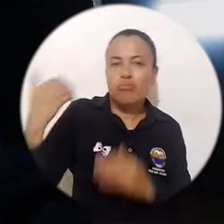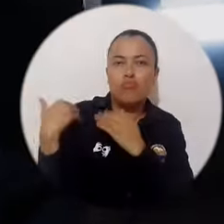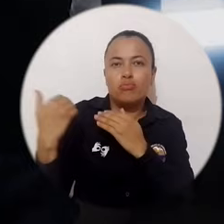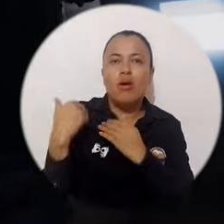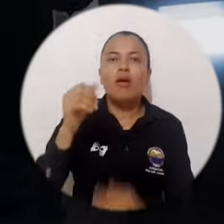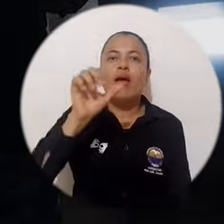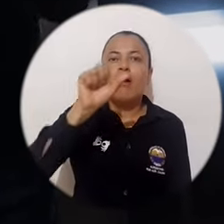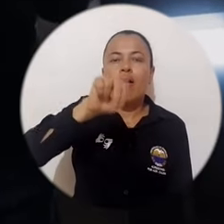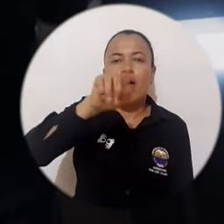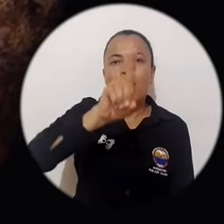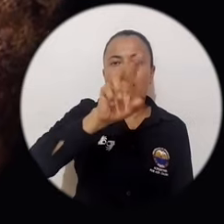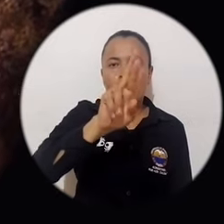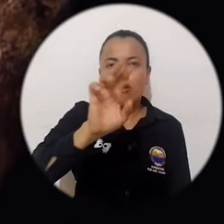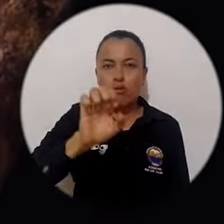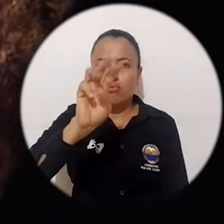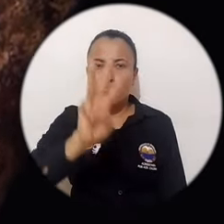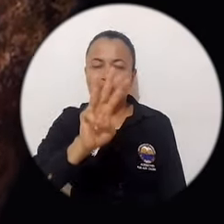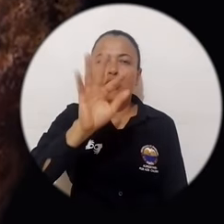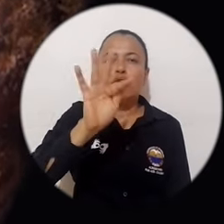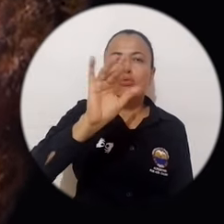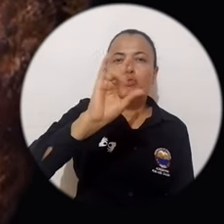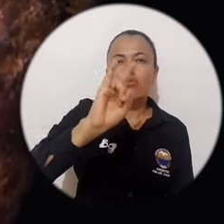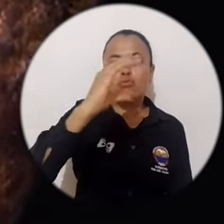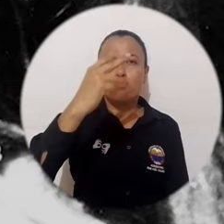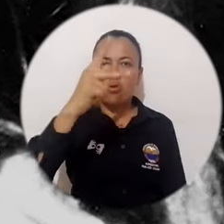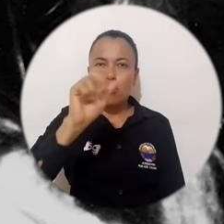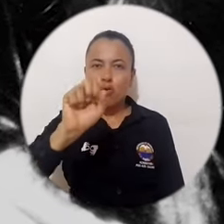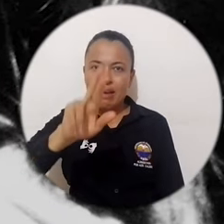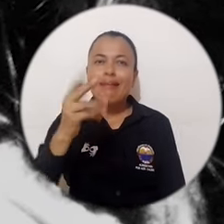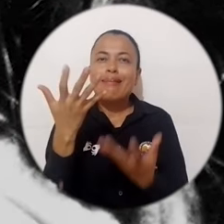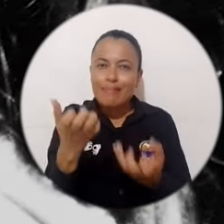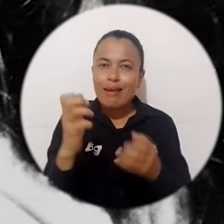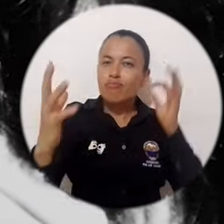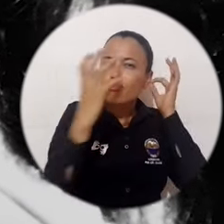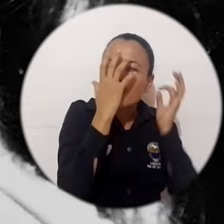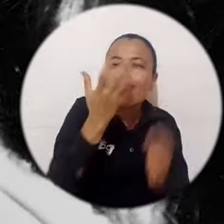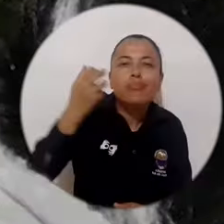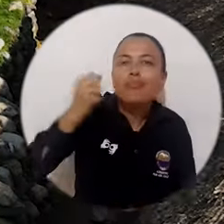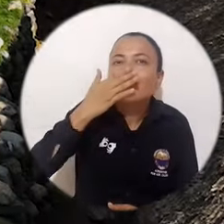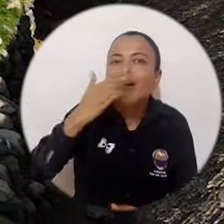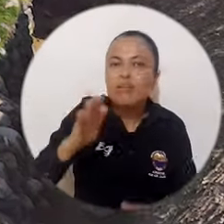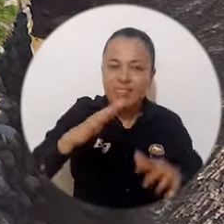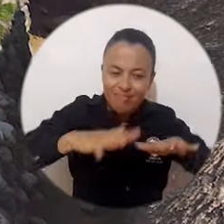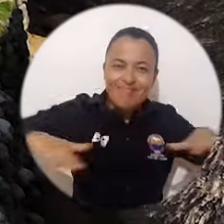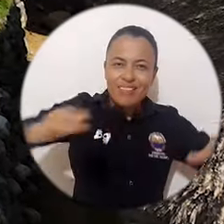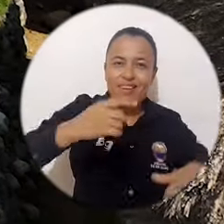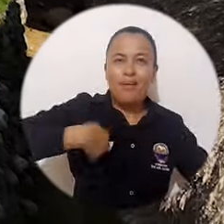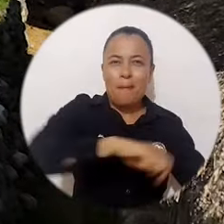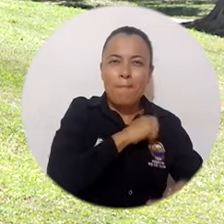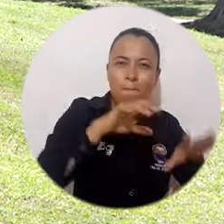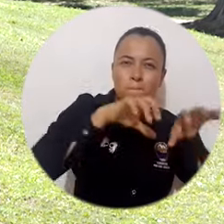el docente Andrew Tucker, el cual busca repatriar máscaras precolombinas desaparecidas en los territorios